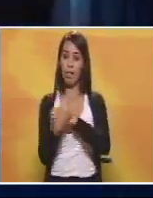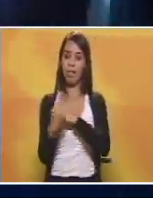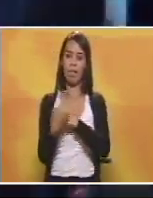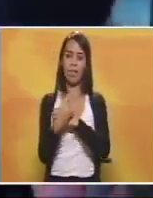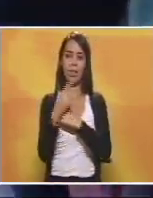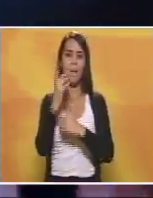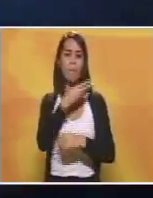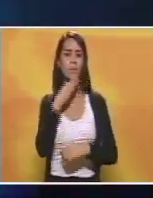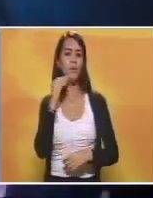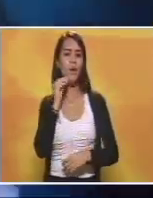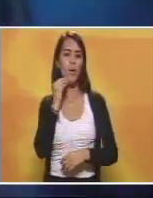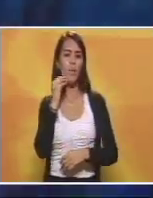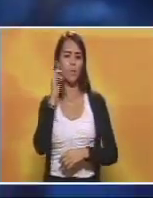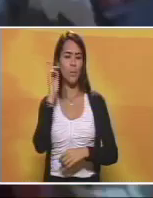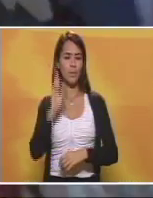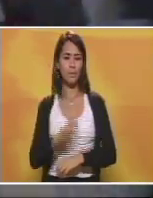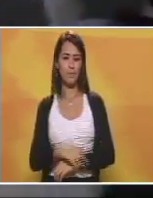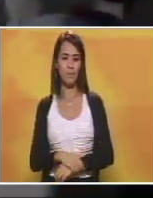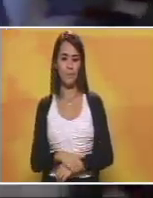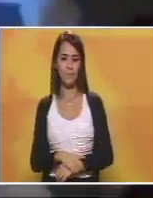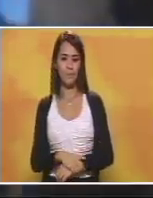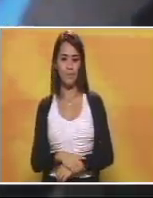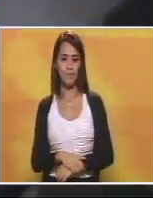por una jovencita ruidosa